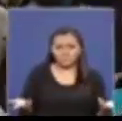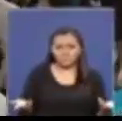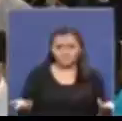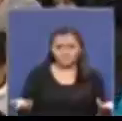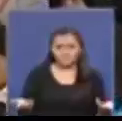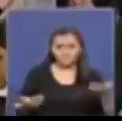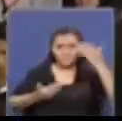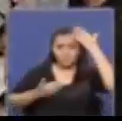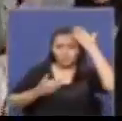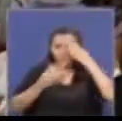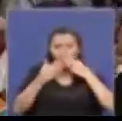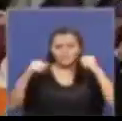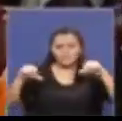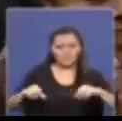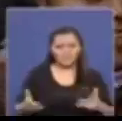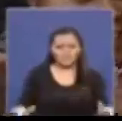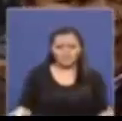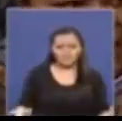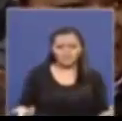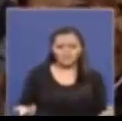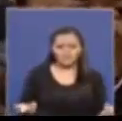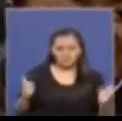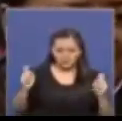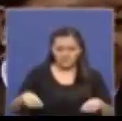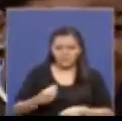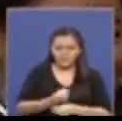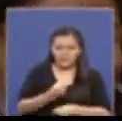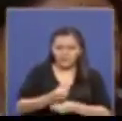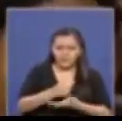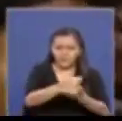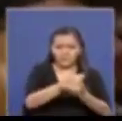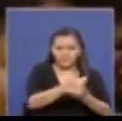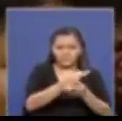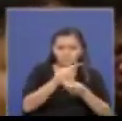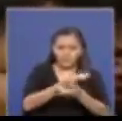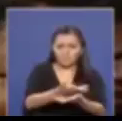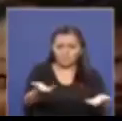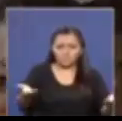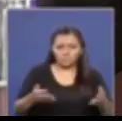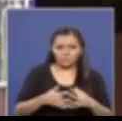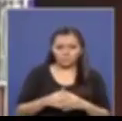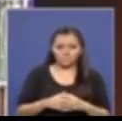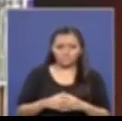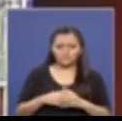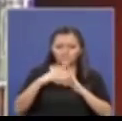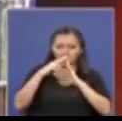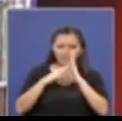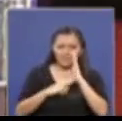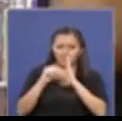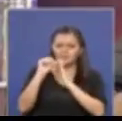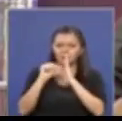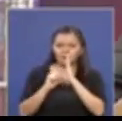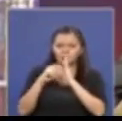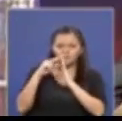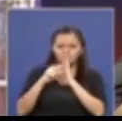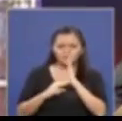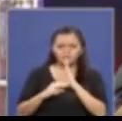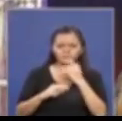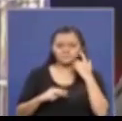haciendo politiquería con estas cosas, en vez de ponerse a trabajar por su pueblo. Pero lean, búscame el artículo, por